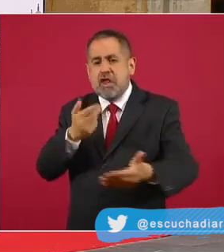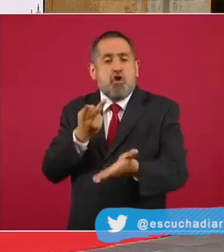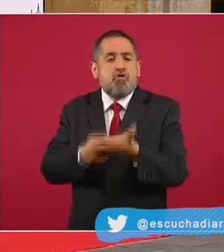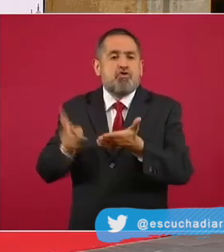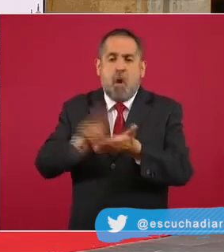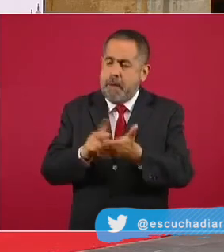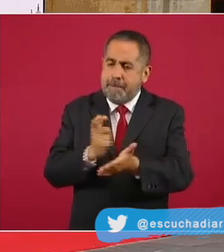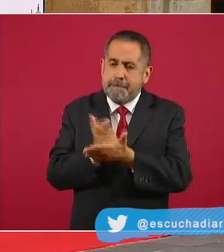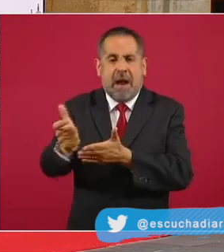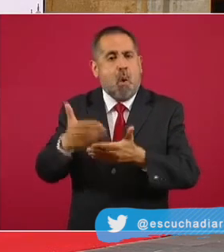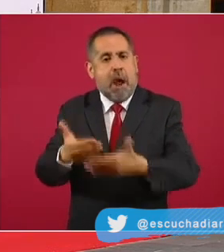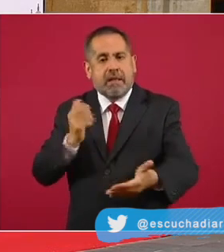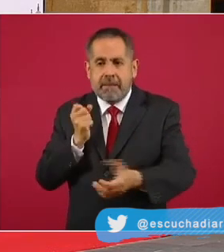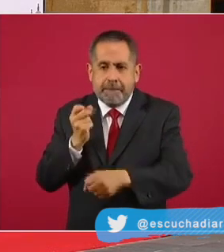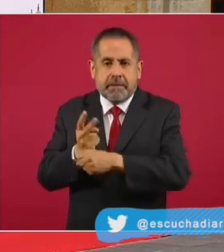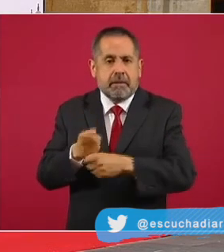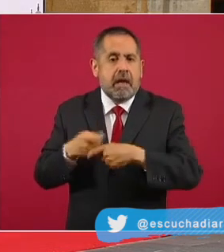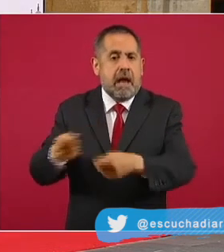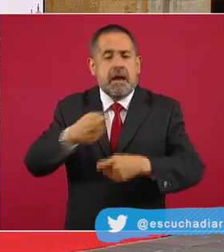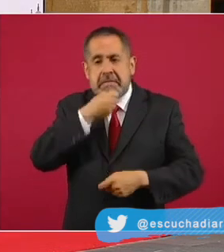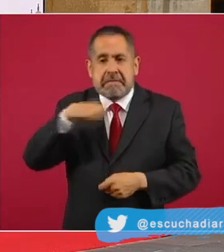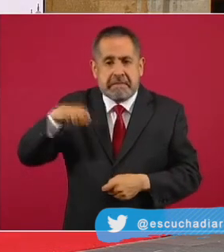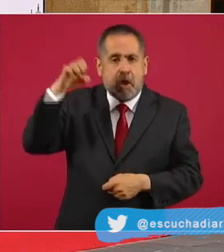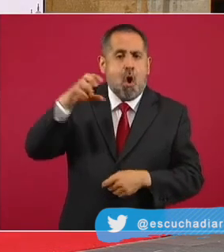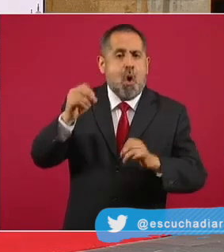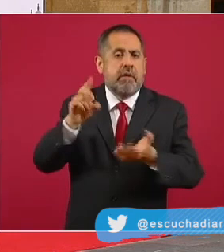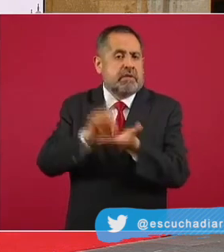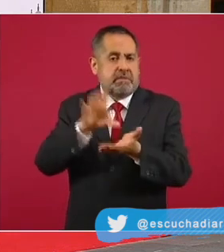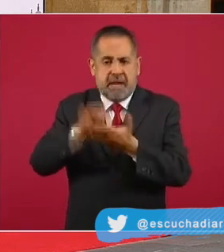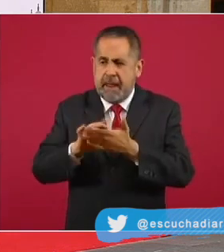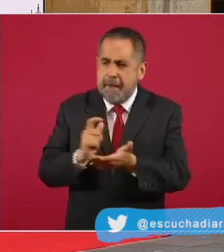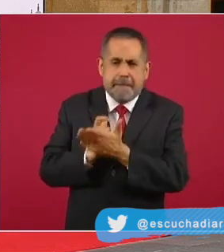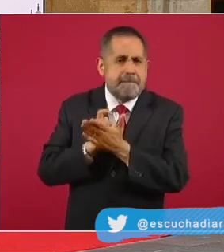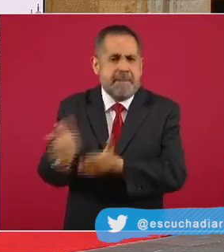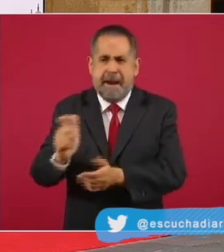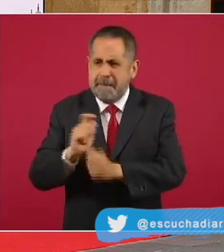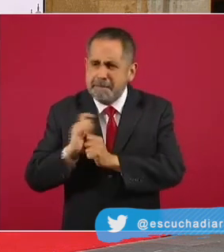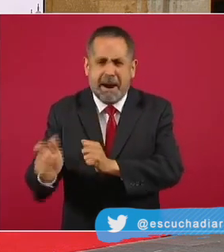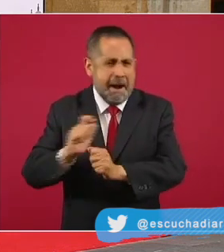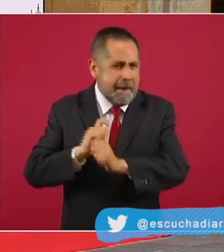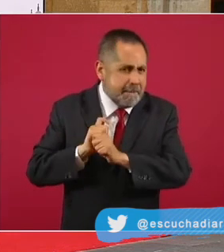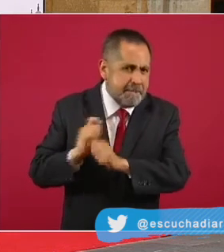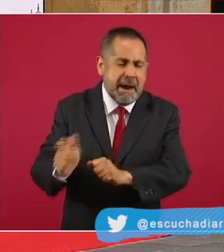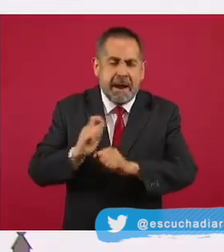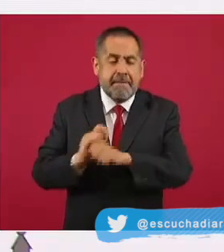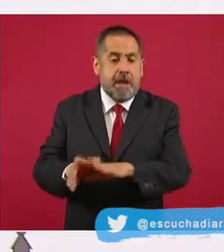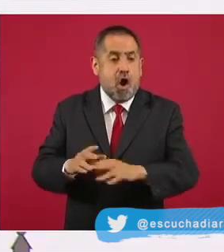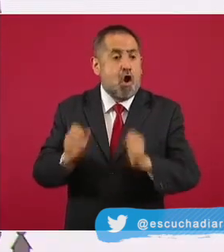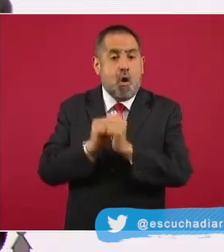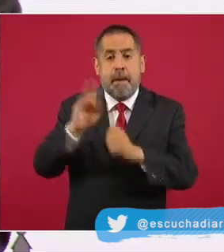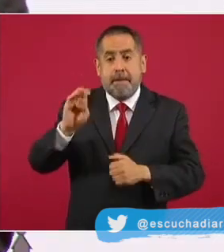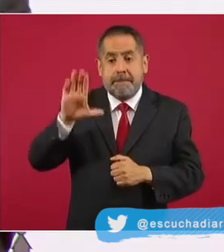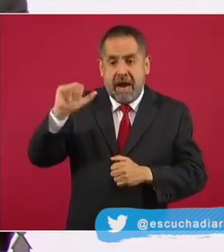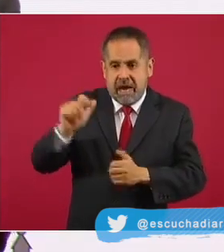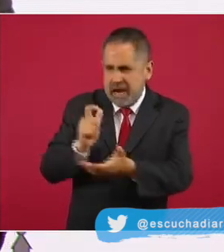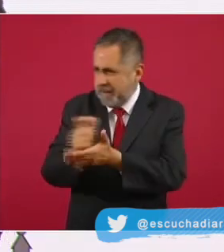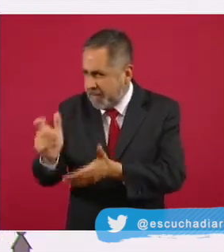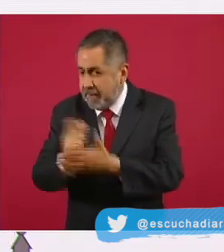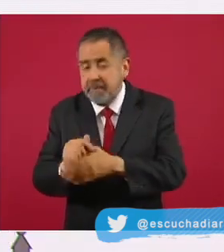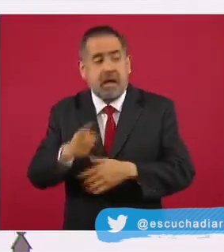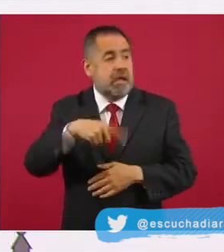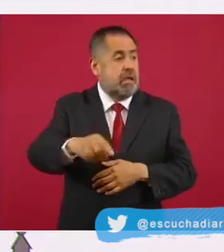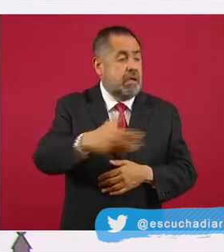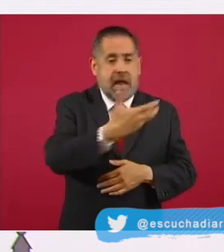a personas con discapacidad. Se mantuvo la entrega de becas educativas y el apoyo a agricultores